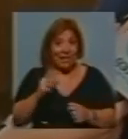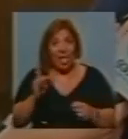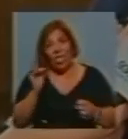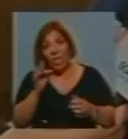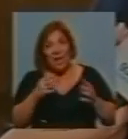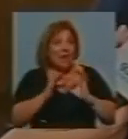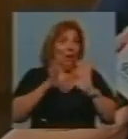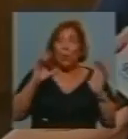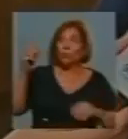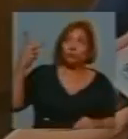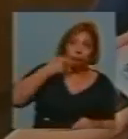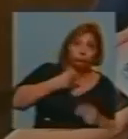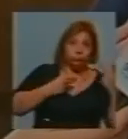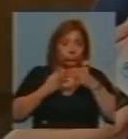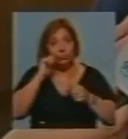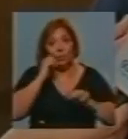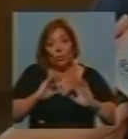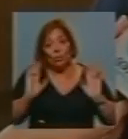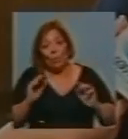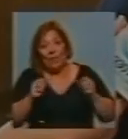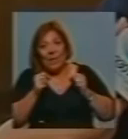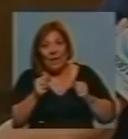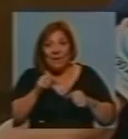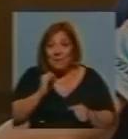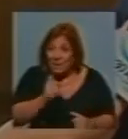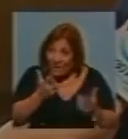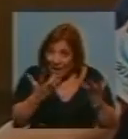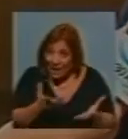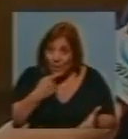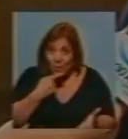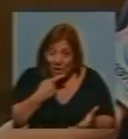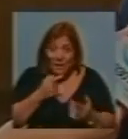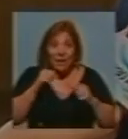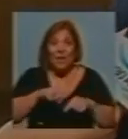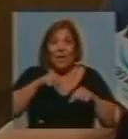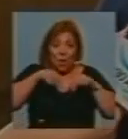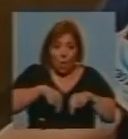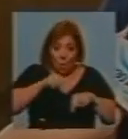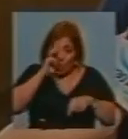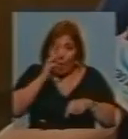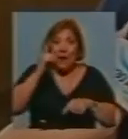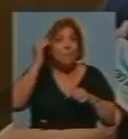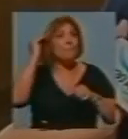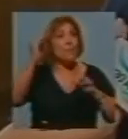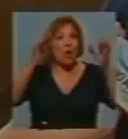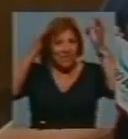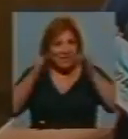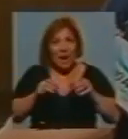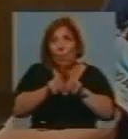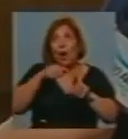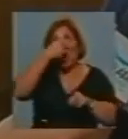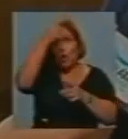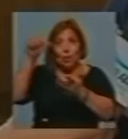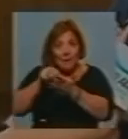tiene libertad para gerenciar. Si queremos tener una gerencia política en Uruguay y en otros lugares más profesional, muy bien, exijamos